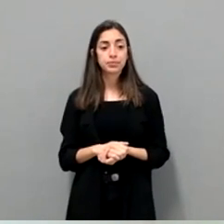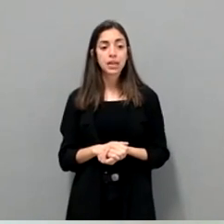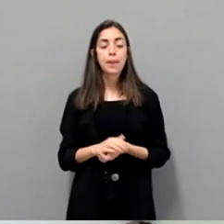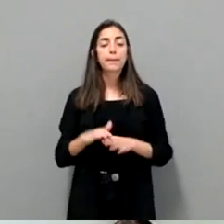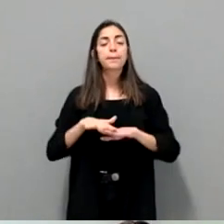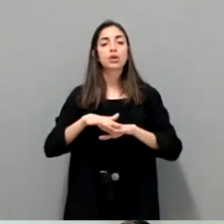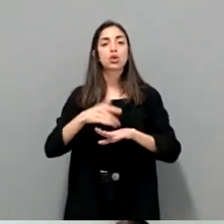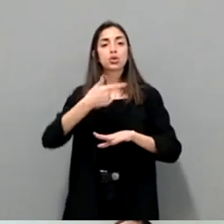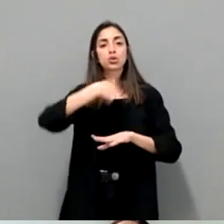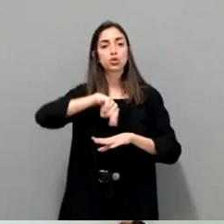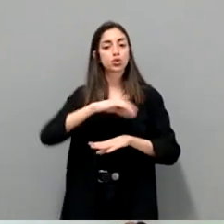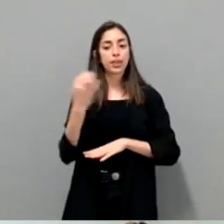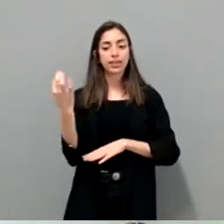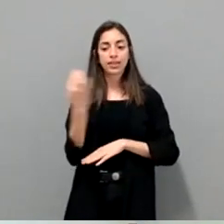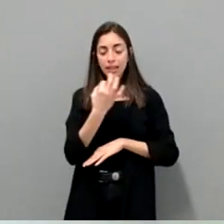Teníamos.